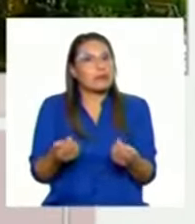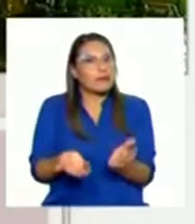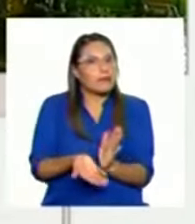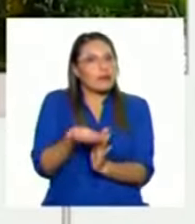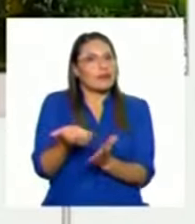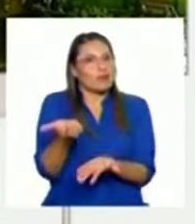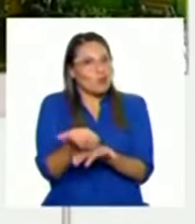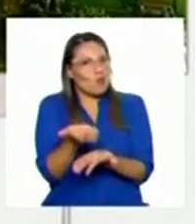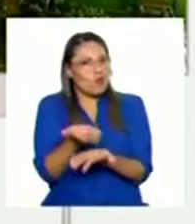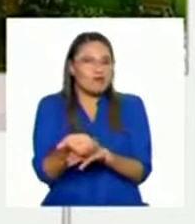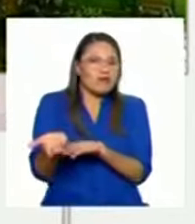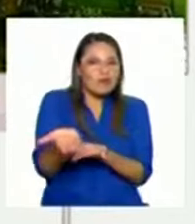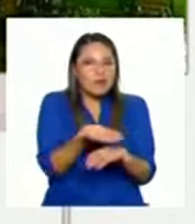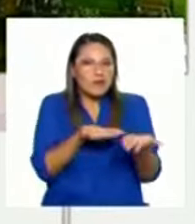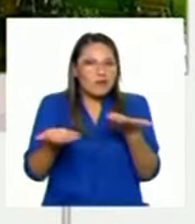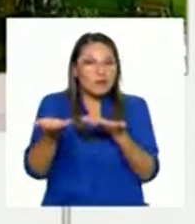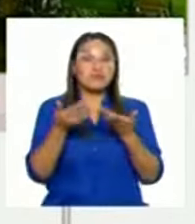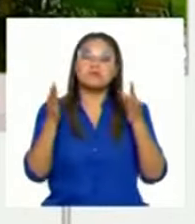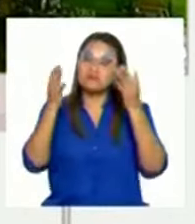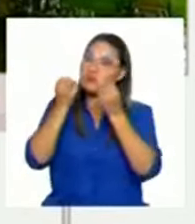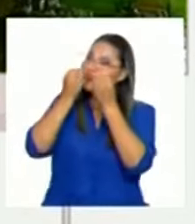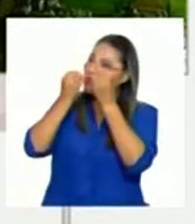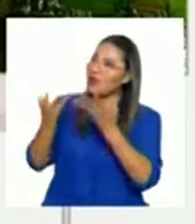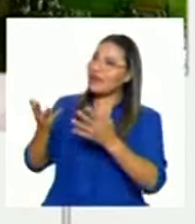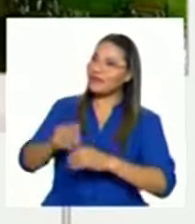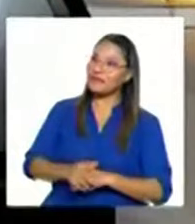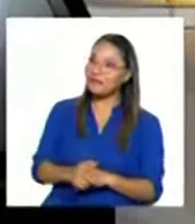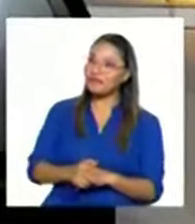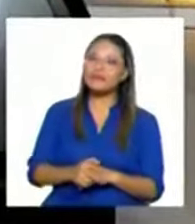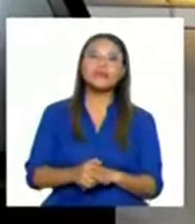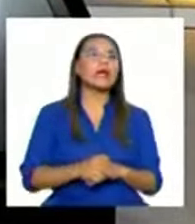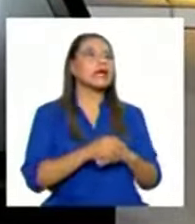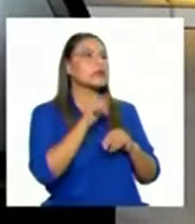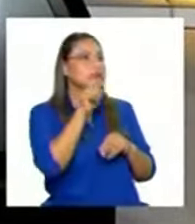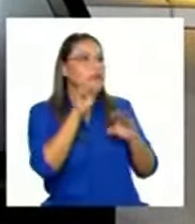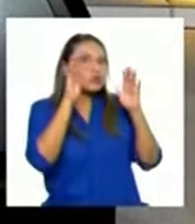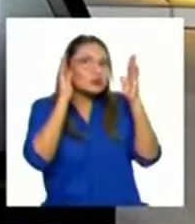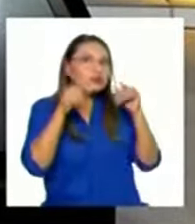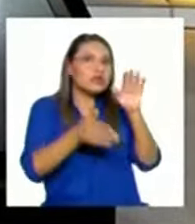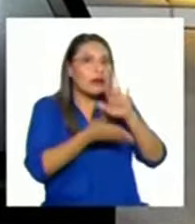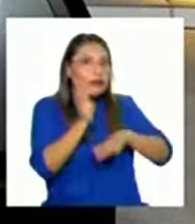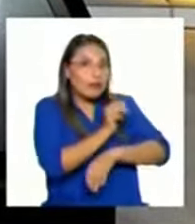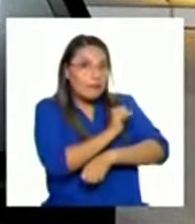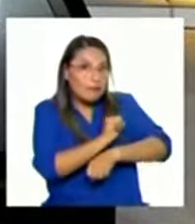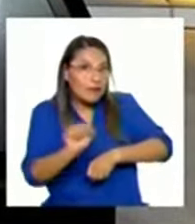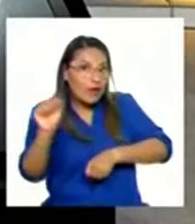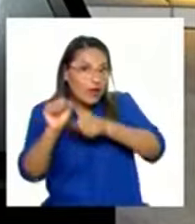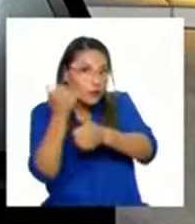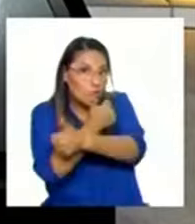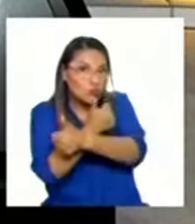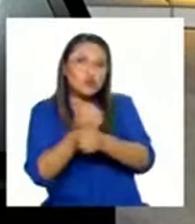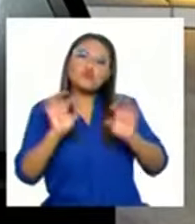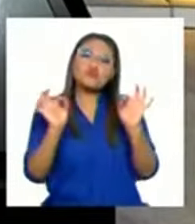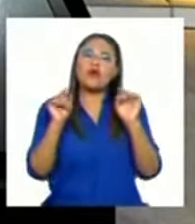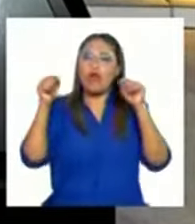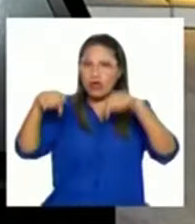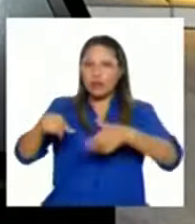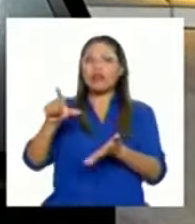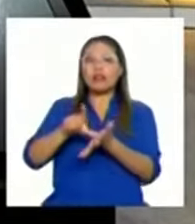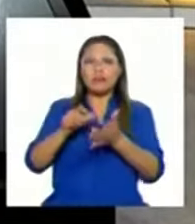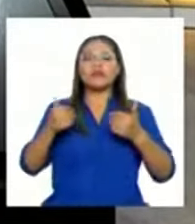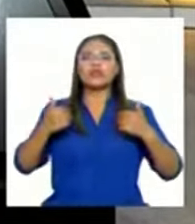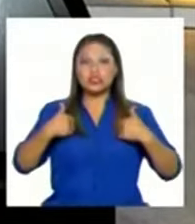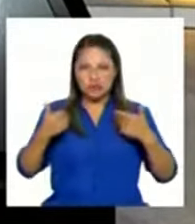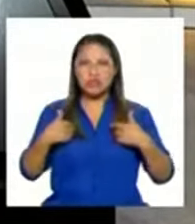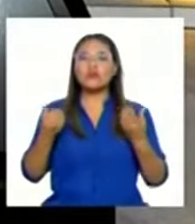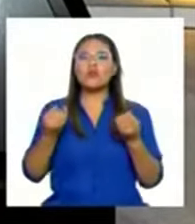turismo interno. Así que, buenísimo por donde se le vea. Y si usted no, digamos, no tiene las posibilidades de ir a Ayacucho, puede hacer el recorrido de las 7 iglesias, como no, aquí también, que